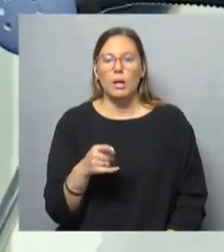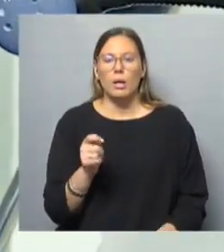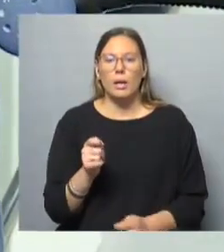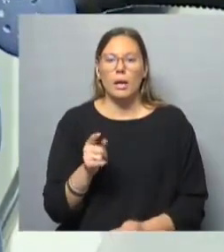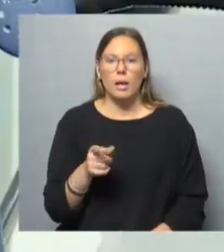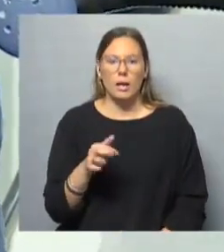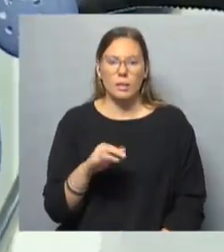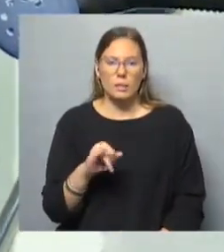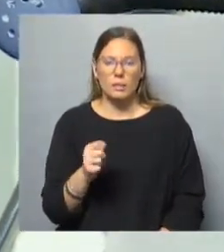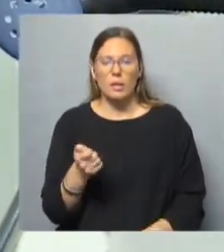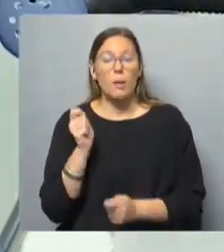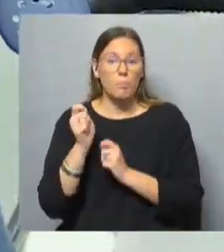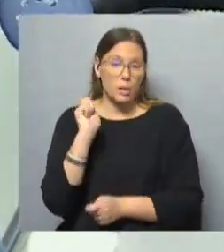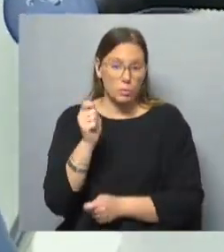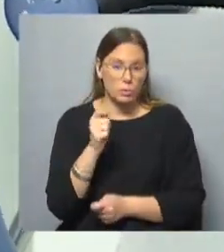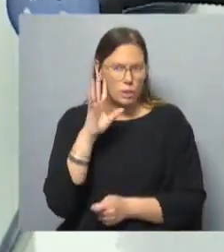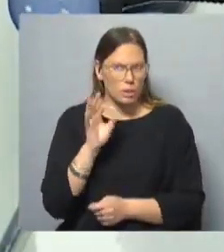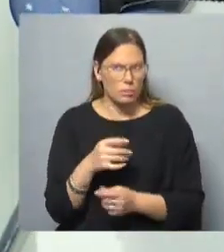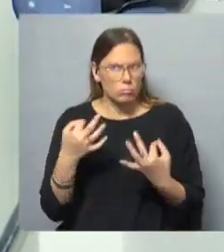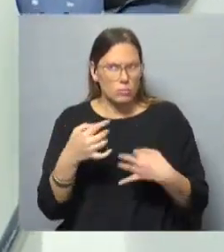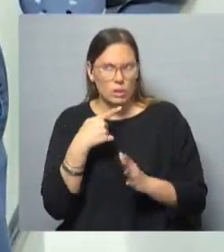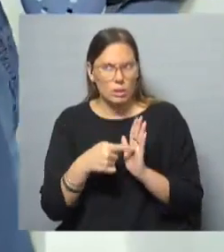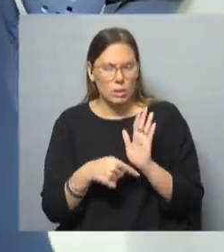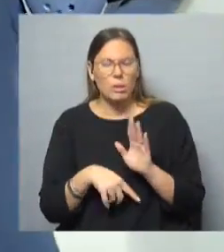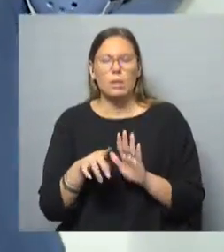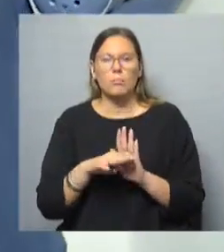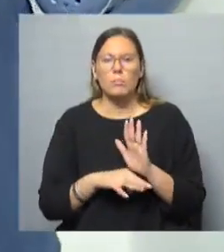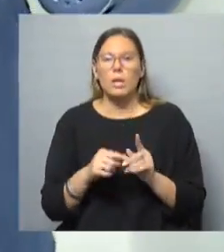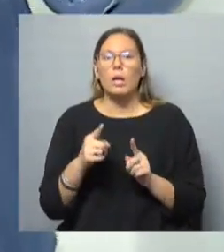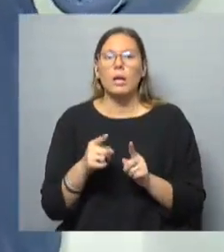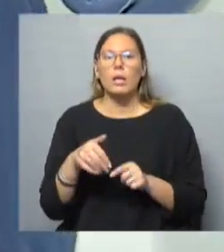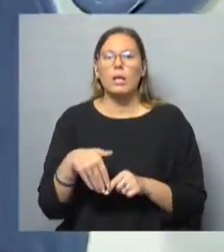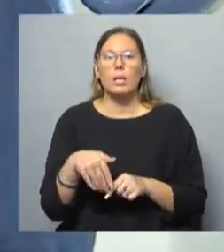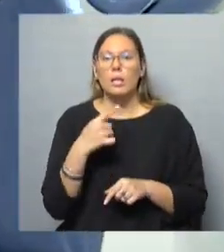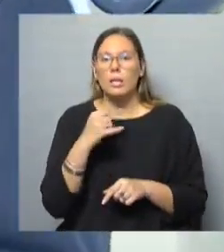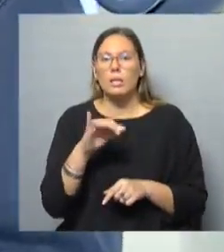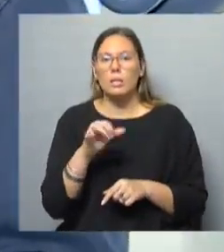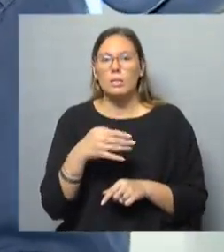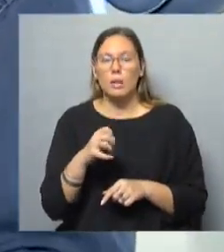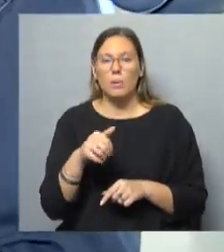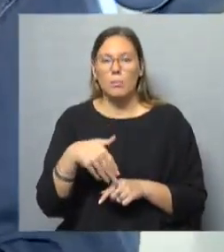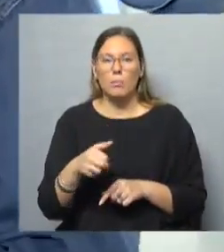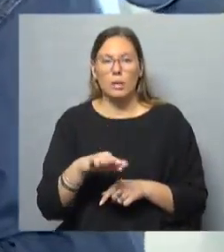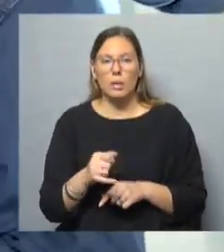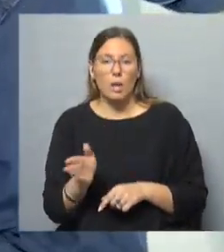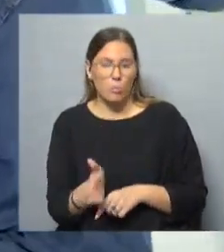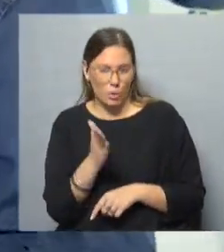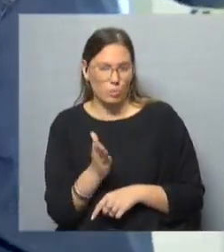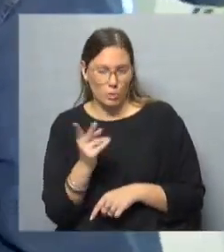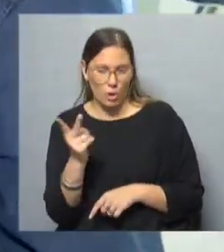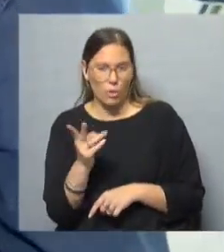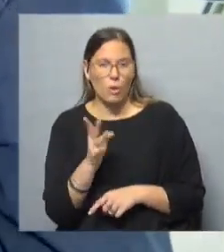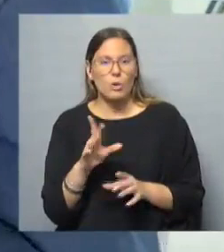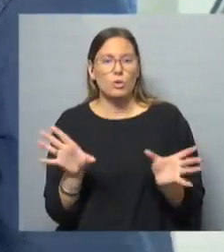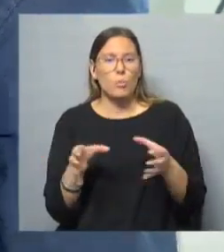Y creo que no nos olvidamos. No, creo que no. Y bueno, está, como decía Isabel y Mariana Gerosa, desde la producción, y da un equipo que...